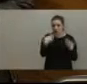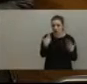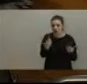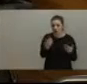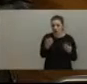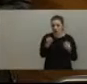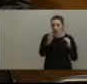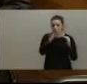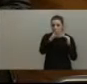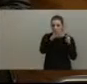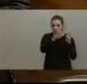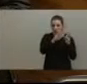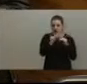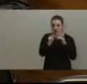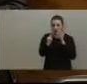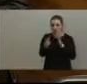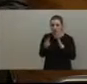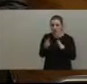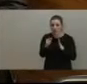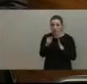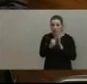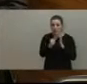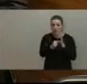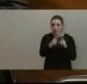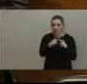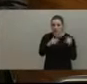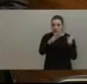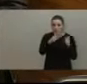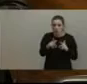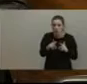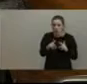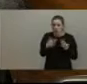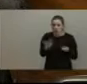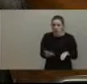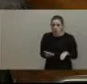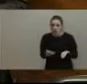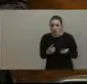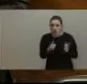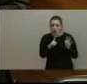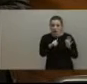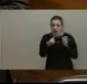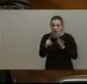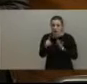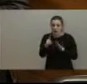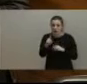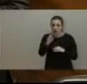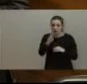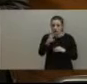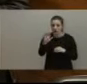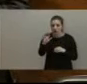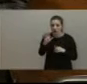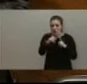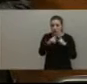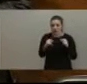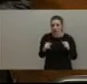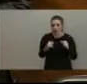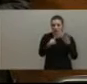puesto 87. La puntuación media que obtienen respectivamente es de 66,35 Asturias